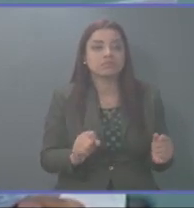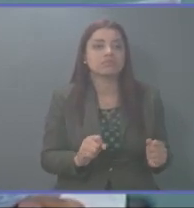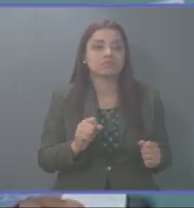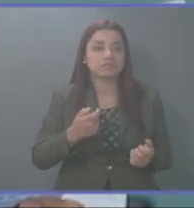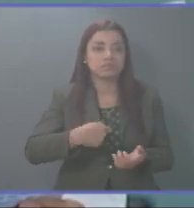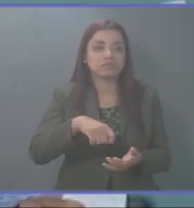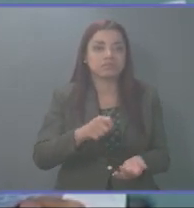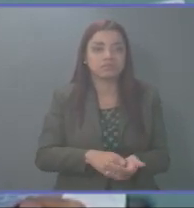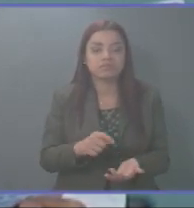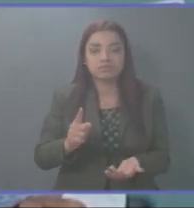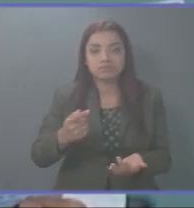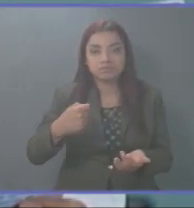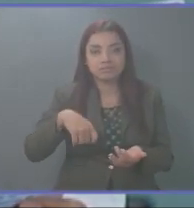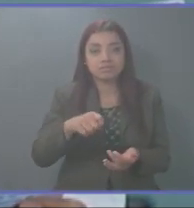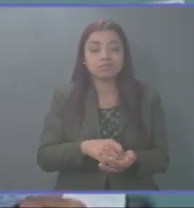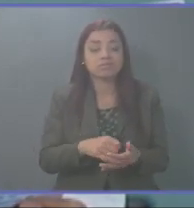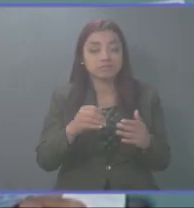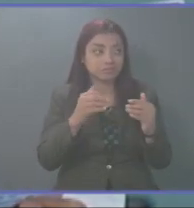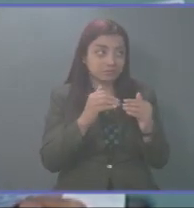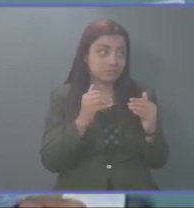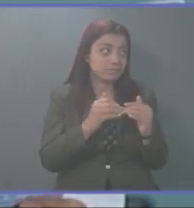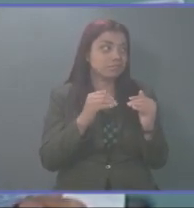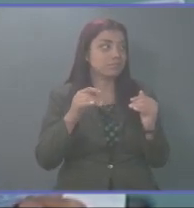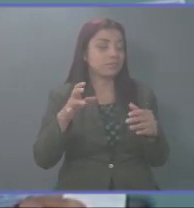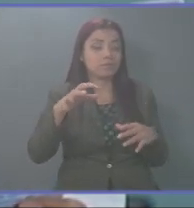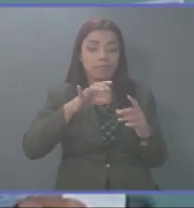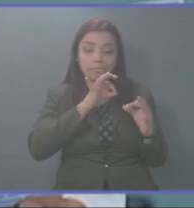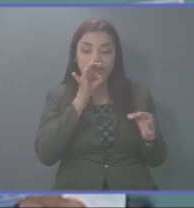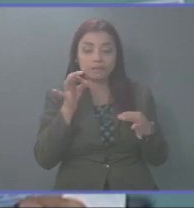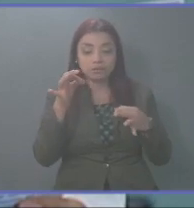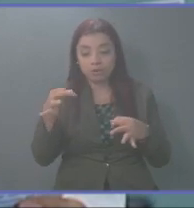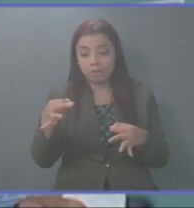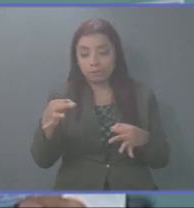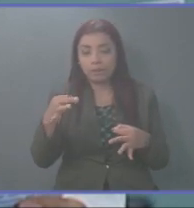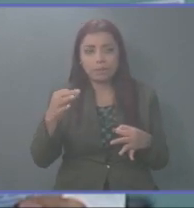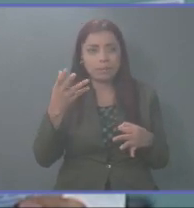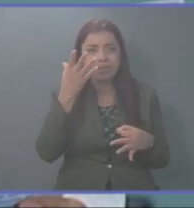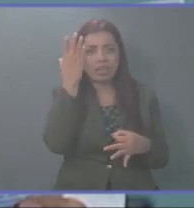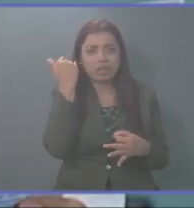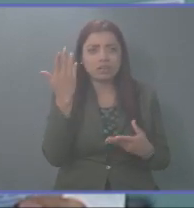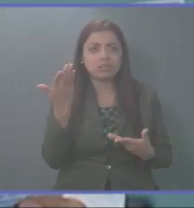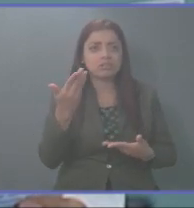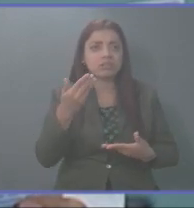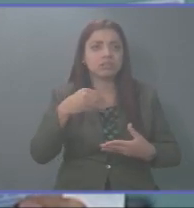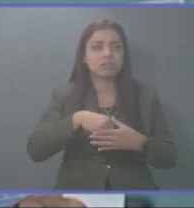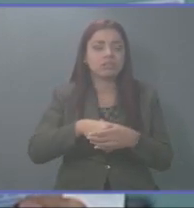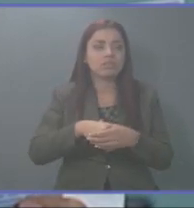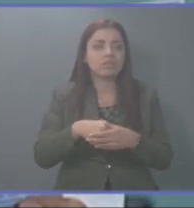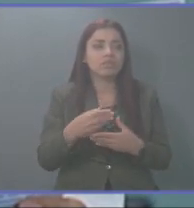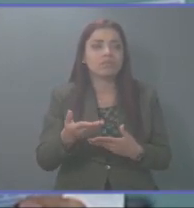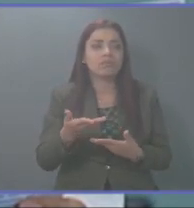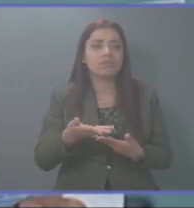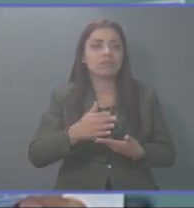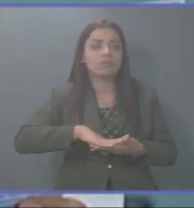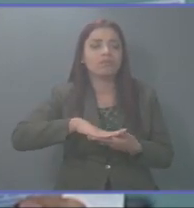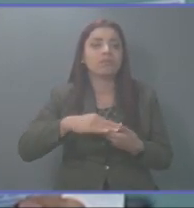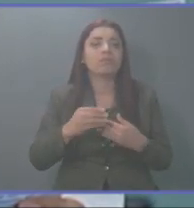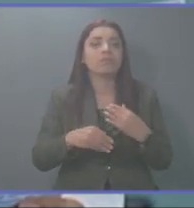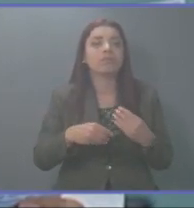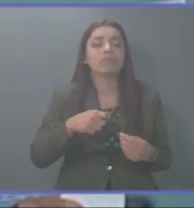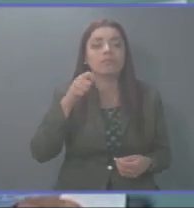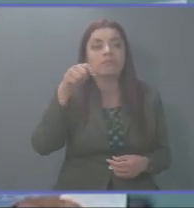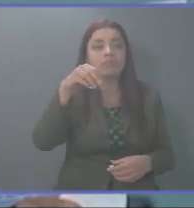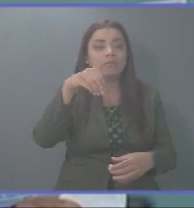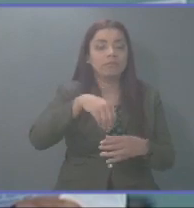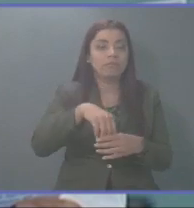firmar. Además, se enviará un sobre blanco y sin marcas que la persona electora usará para depositar su papeleta de